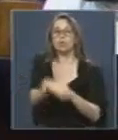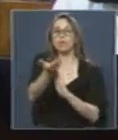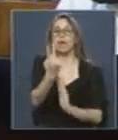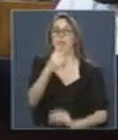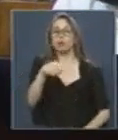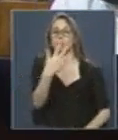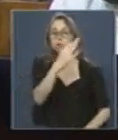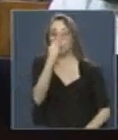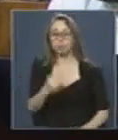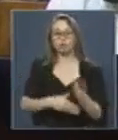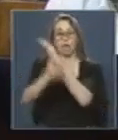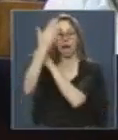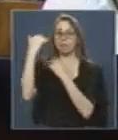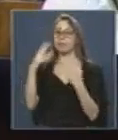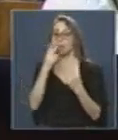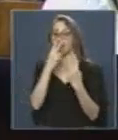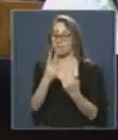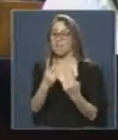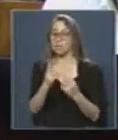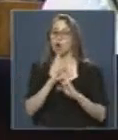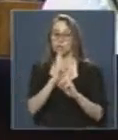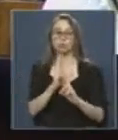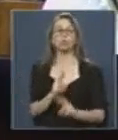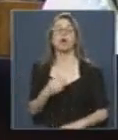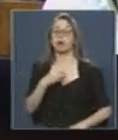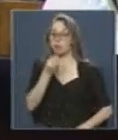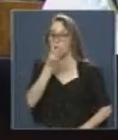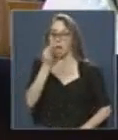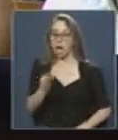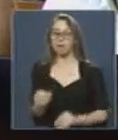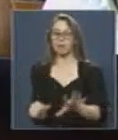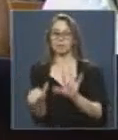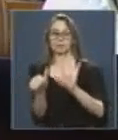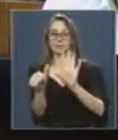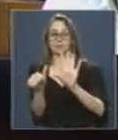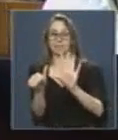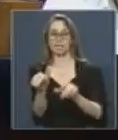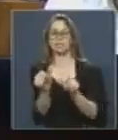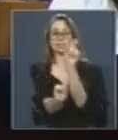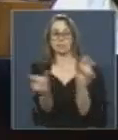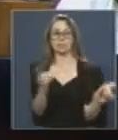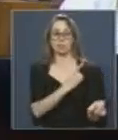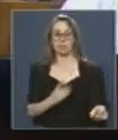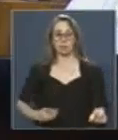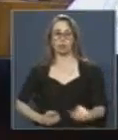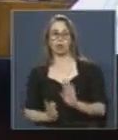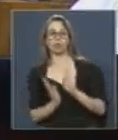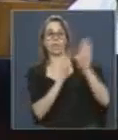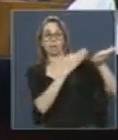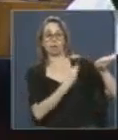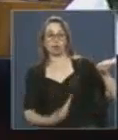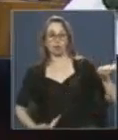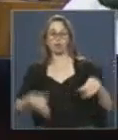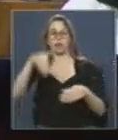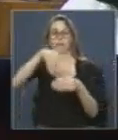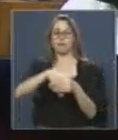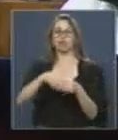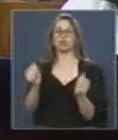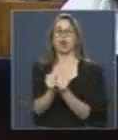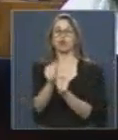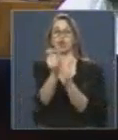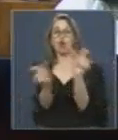resultado. Por lo tanto, reconozcámoslo, los 6 diputados oficialistas que votaron junto con la